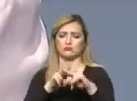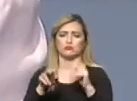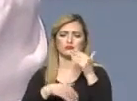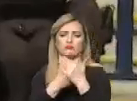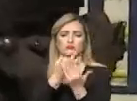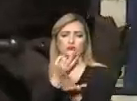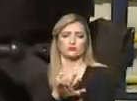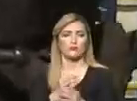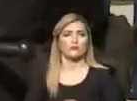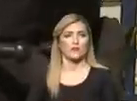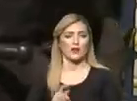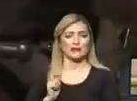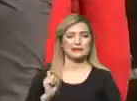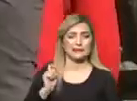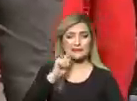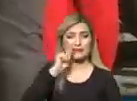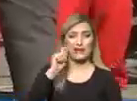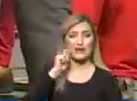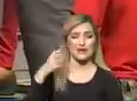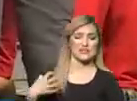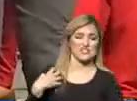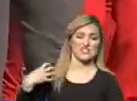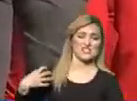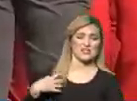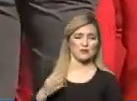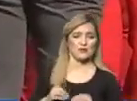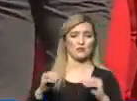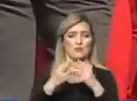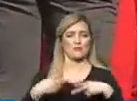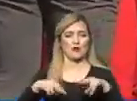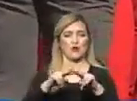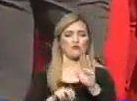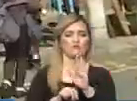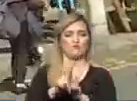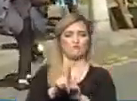las facturas. Las quejas por un incremento en el valor de las planillas del servicio